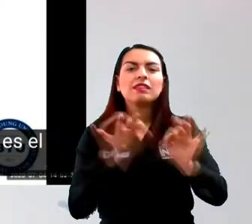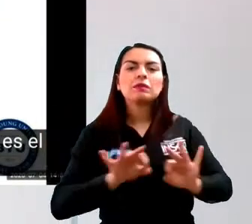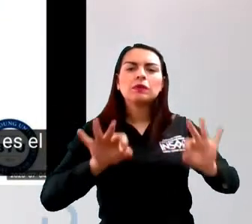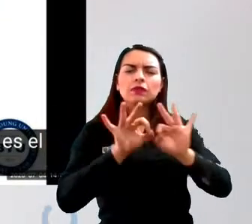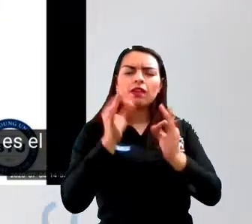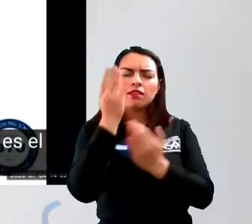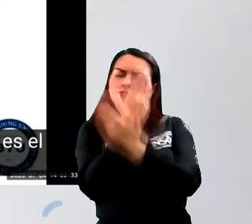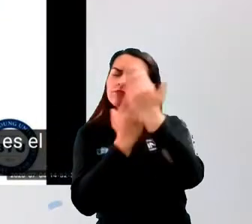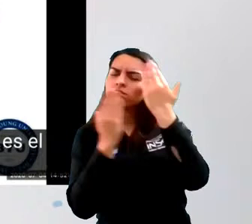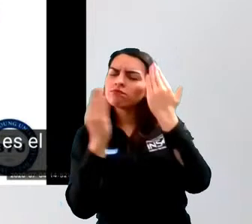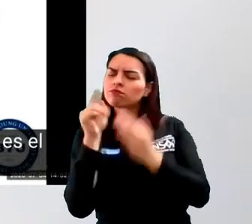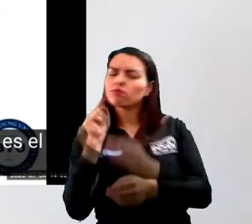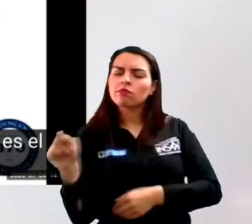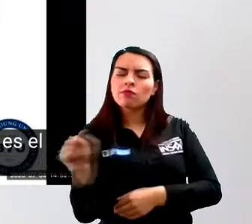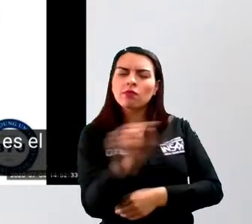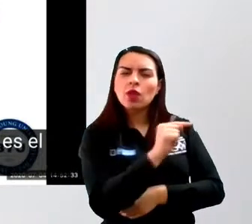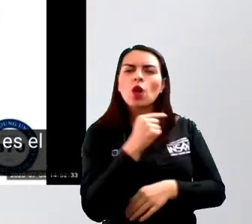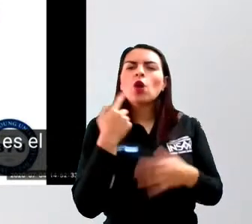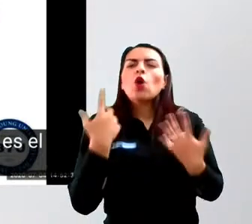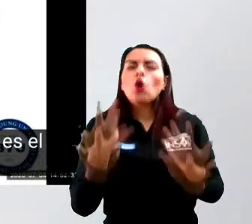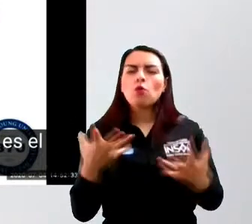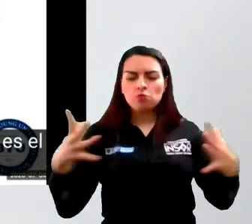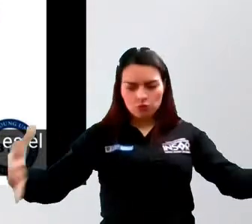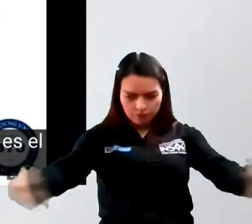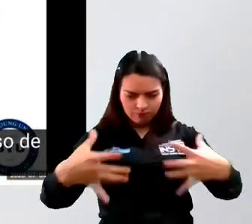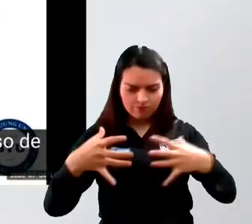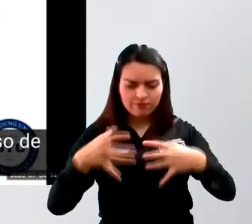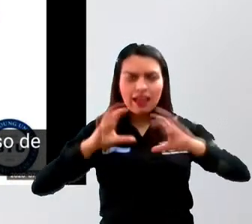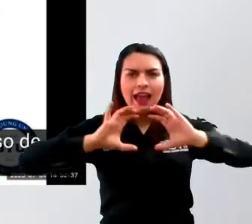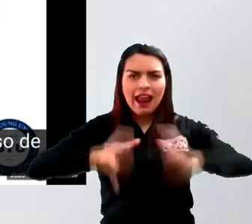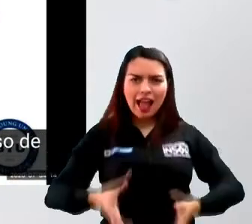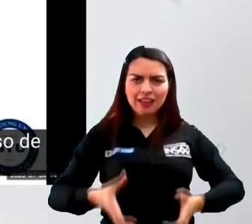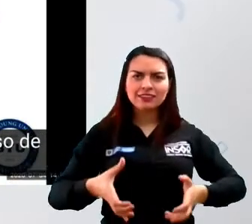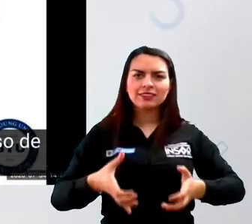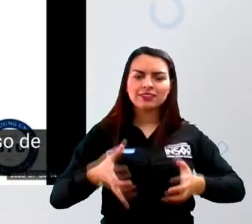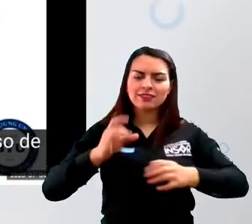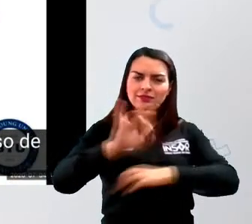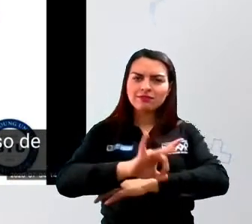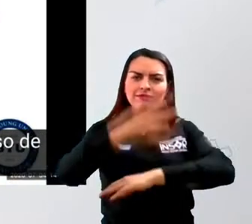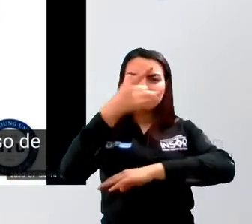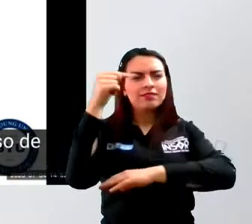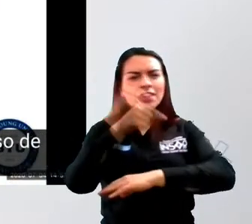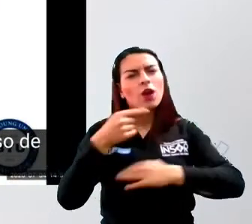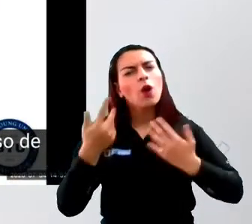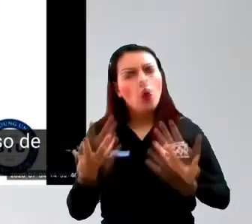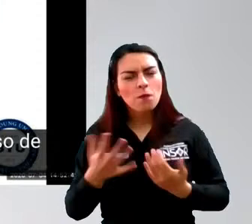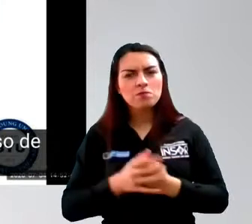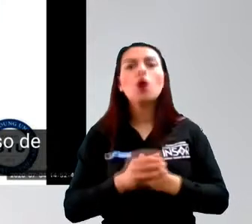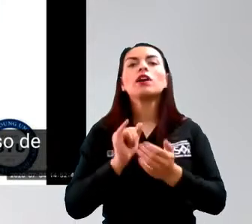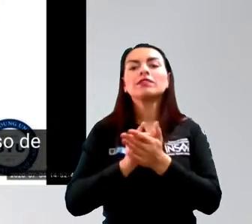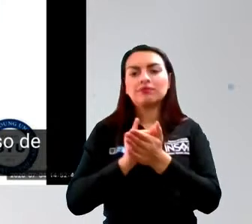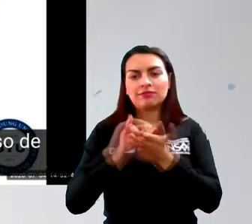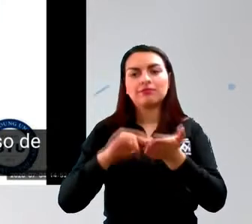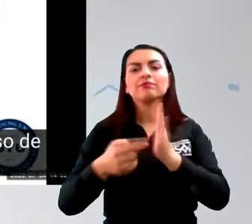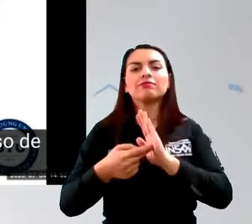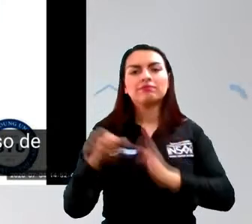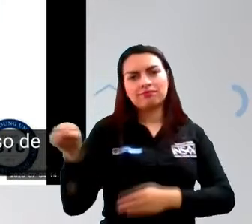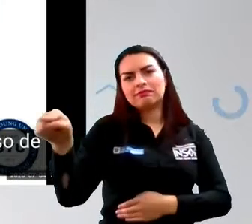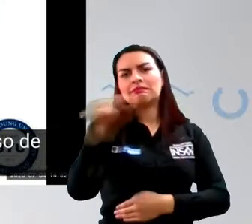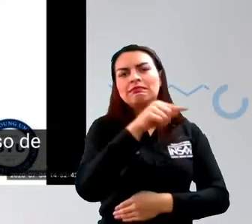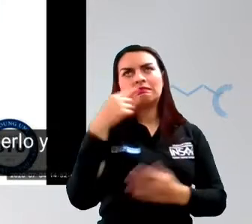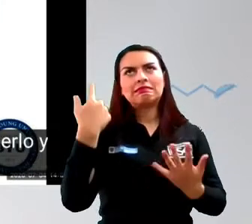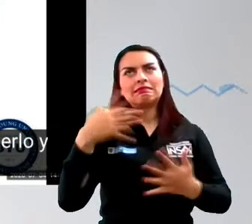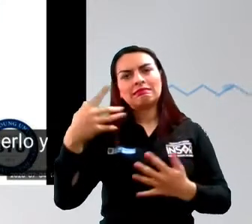¿Cómo involucrarlos a todos en nuestra clase? Y este es el gran desafío de poder personalizar nuestra forma